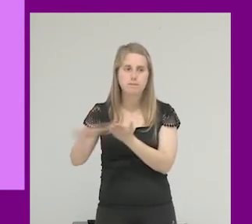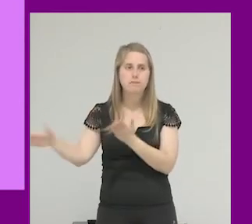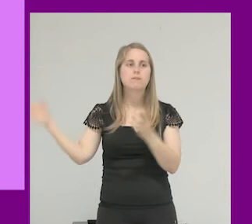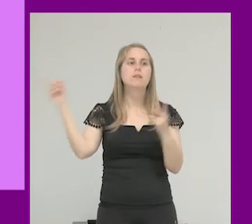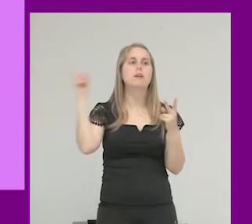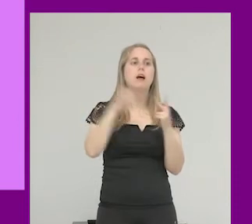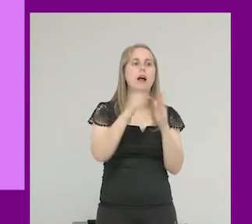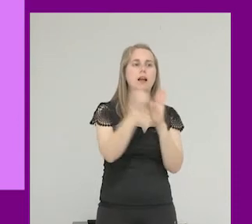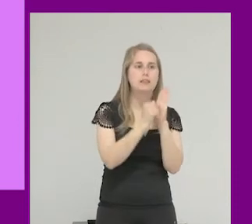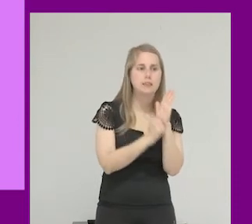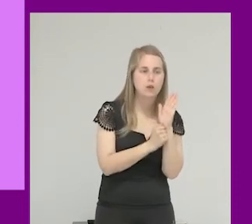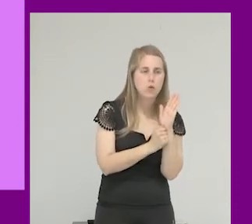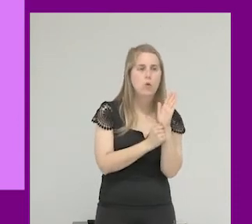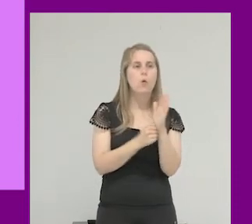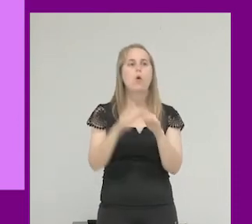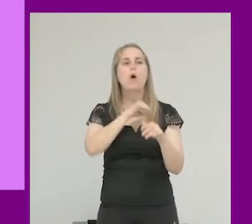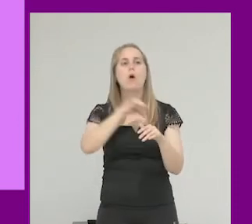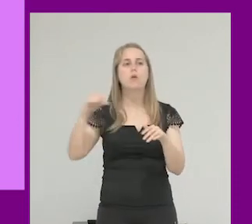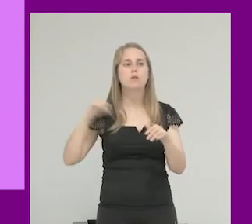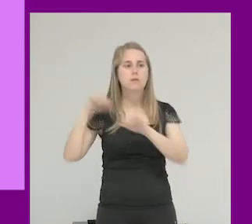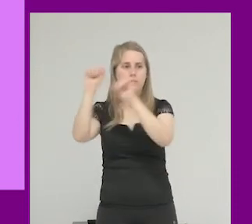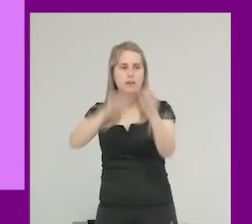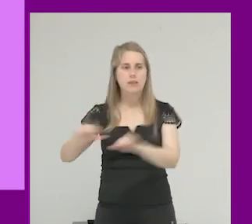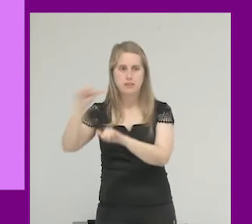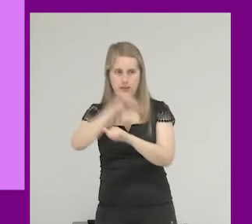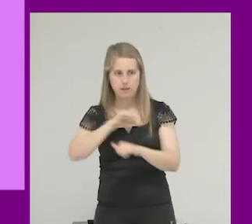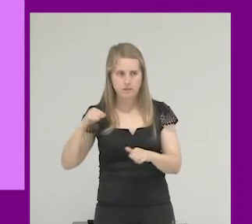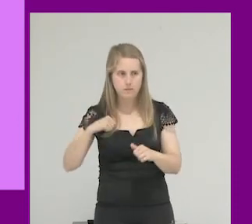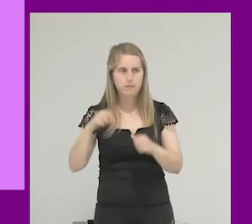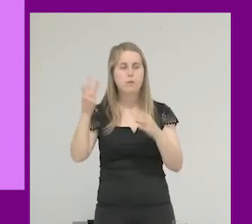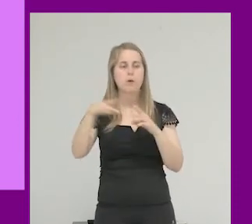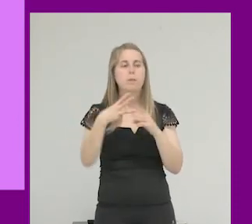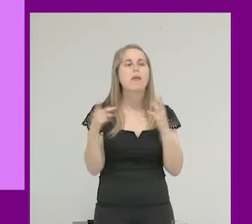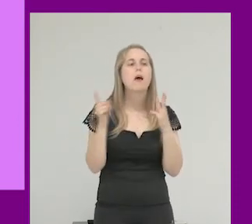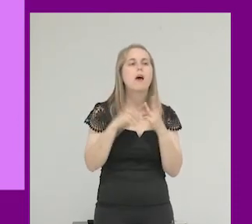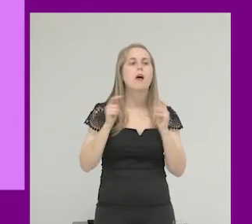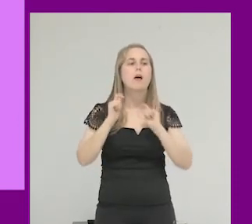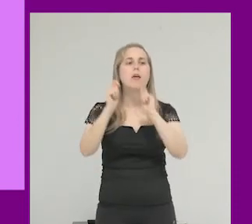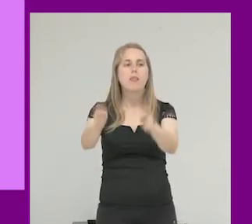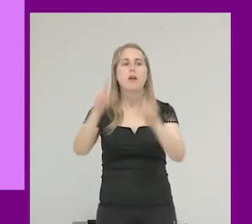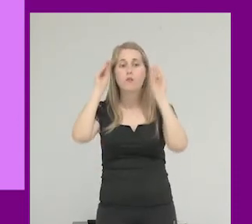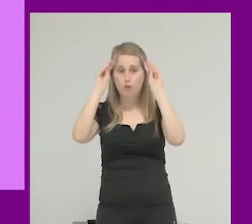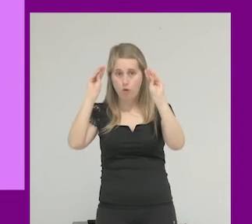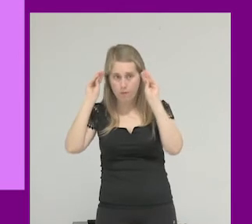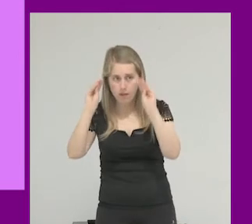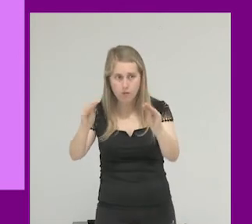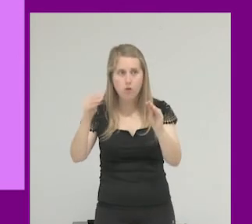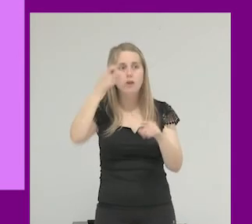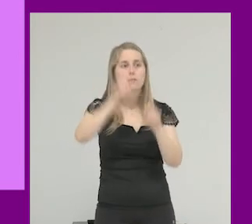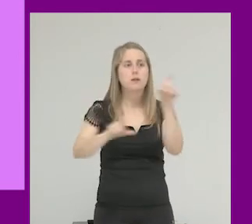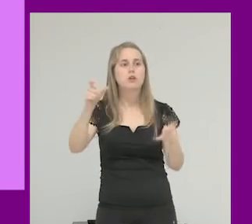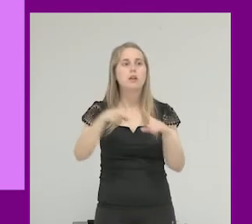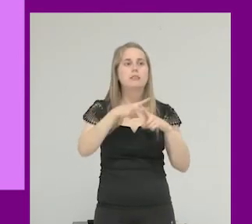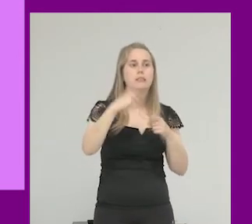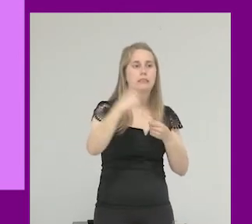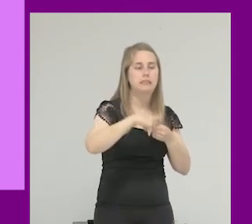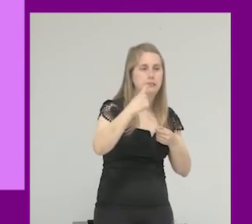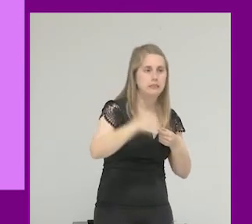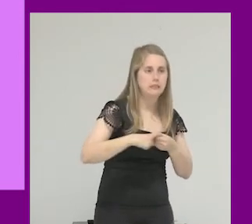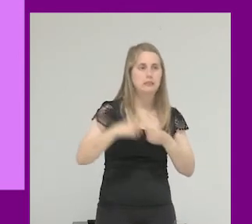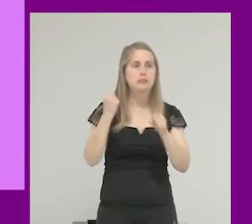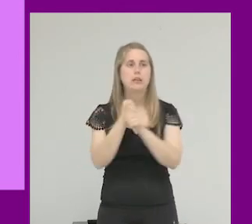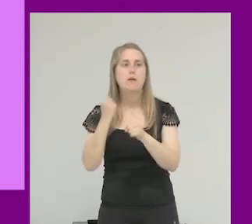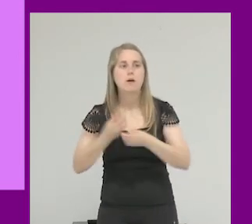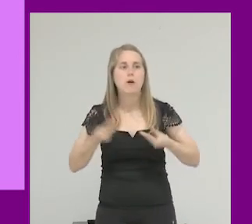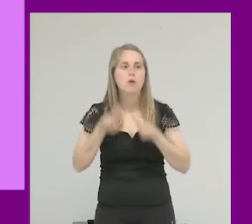de autodefensa feminista en Wikipedia. Entregar a las formadoras y a las participantes de los talleres este trabajo o